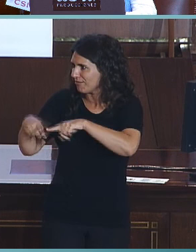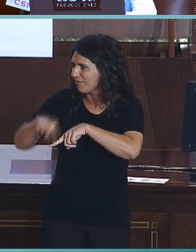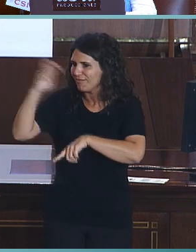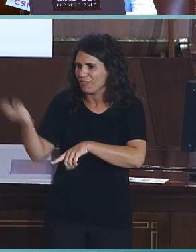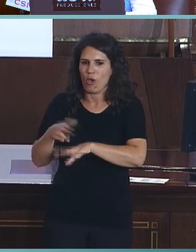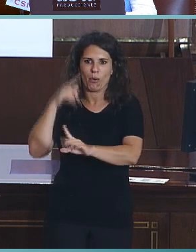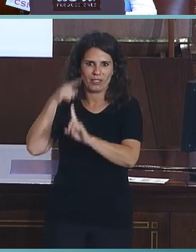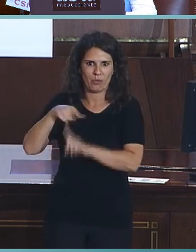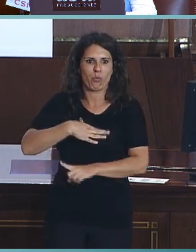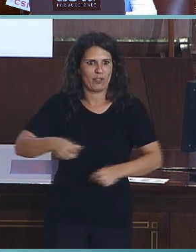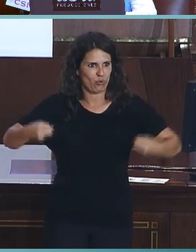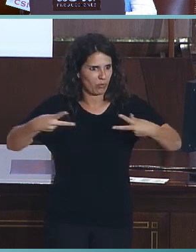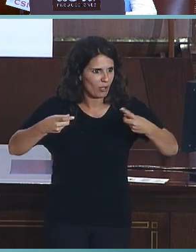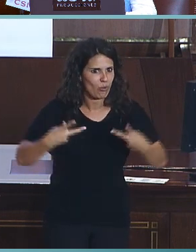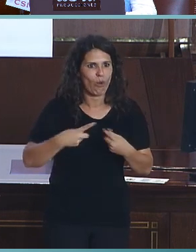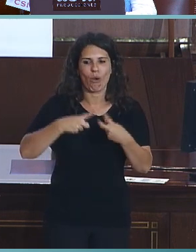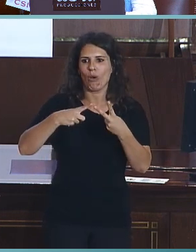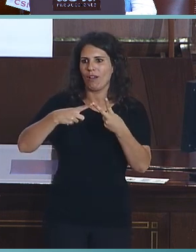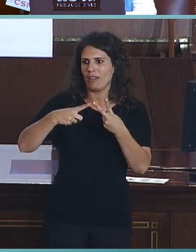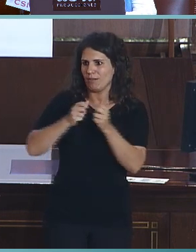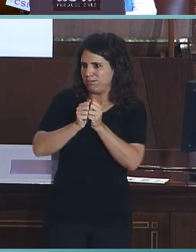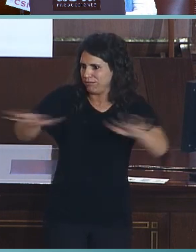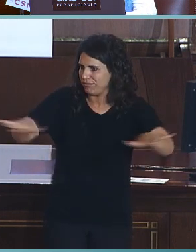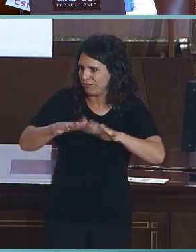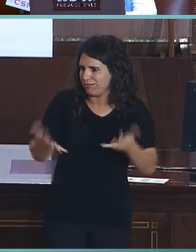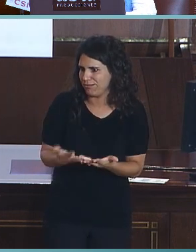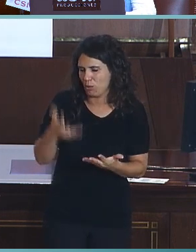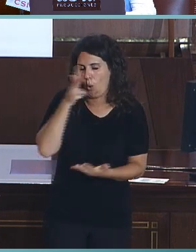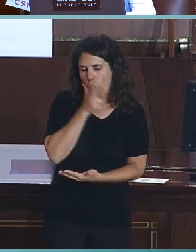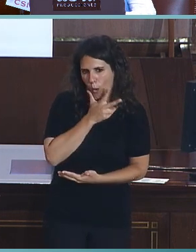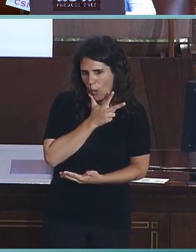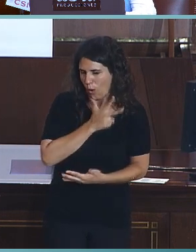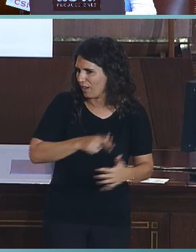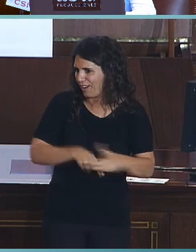pueda subtitular, retransmitir con todo este lujo de medios